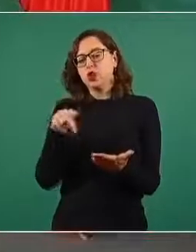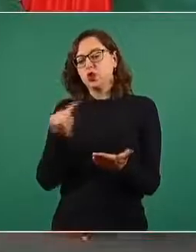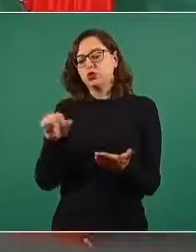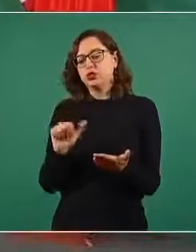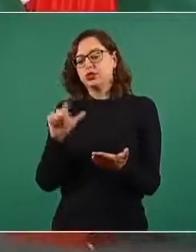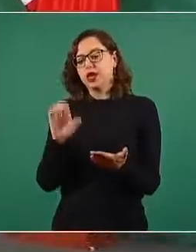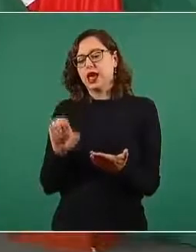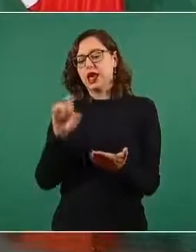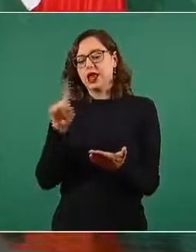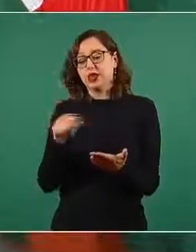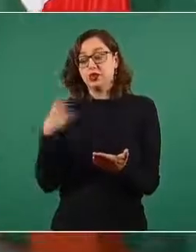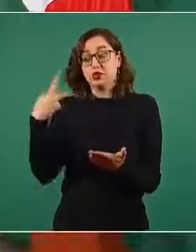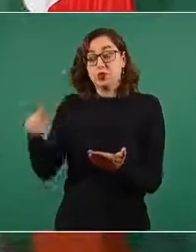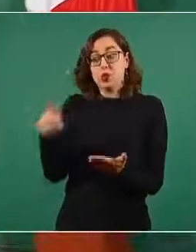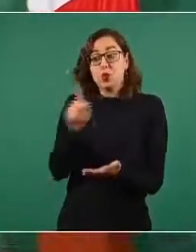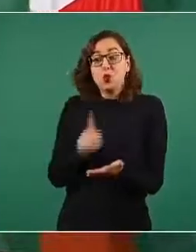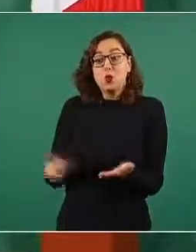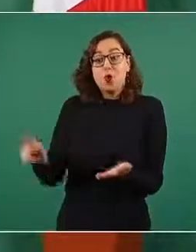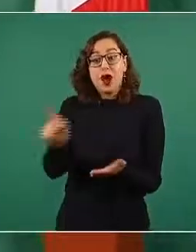historia de su pueblo,